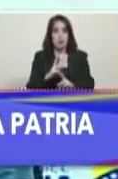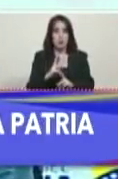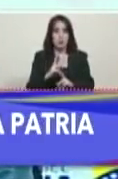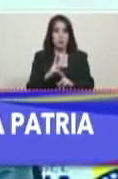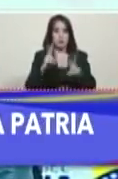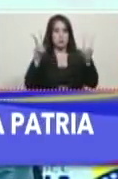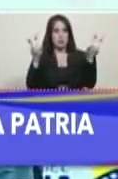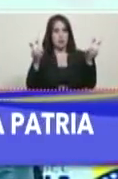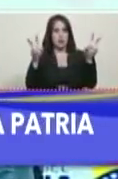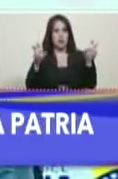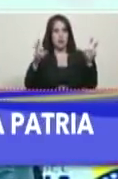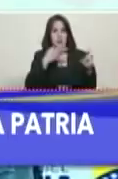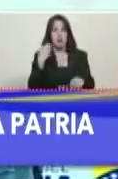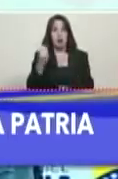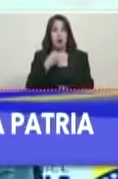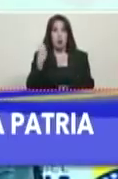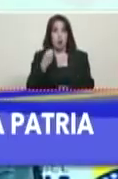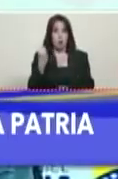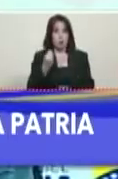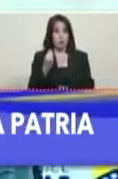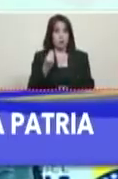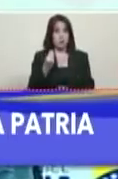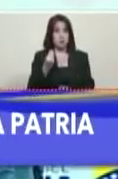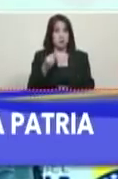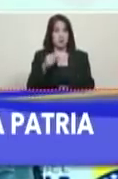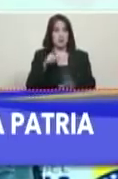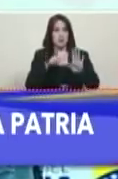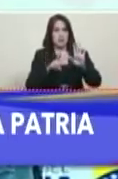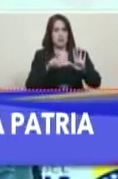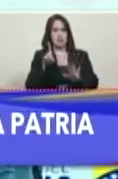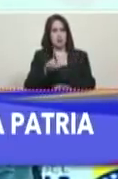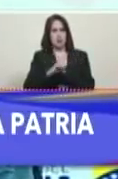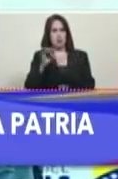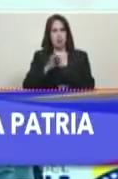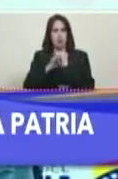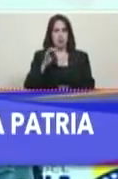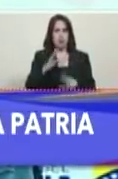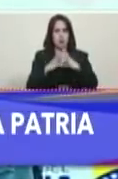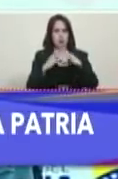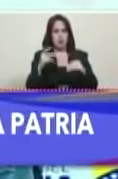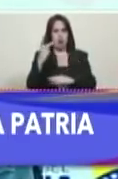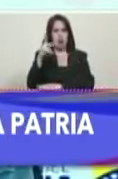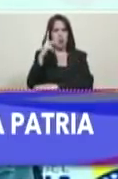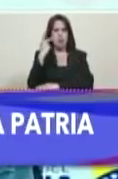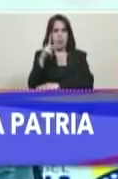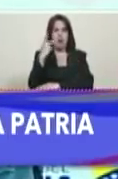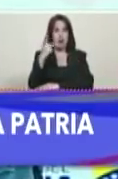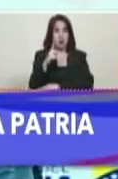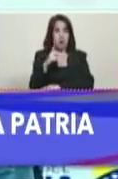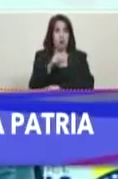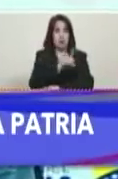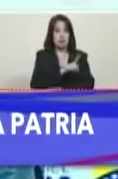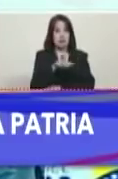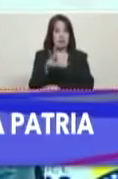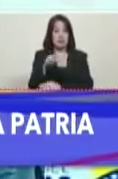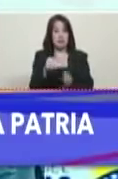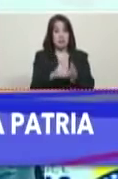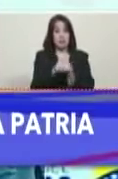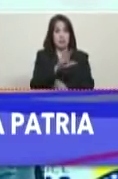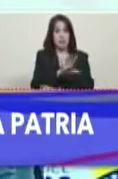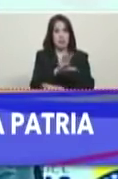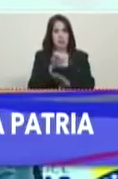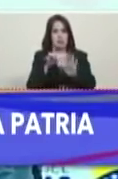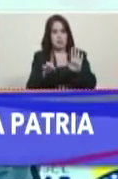tema de la juventud en el 61% de las parroquias de estas